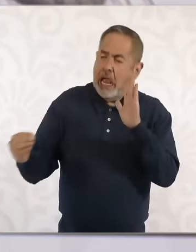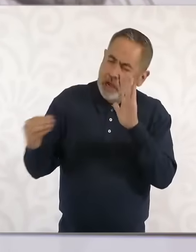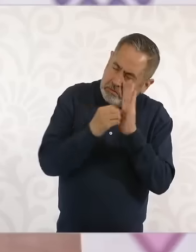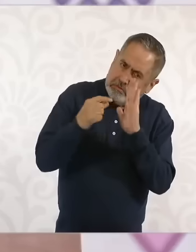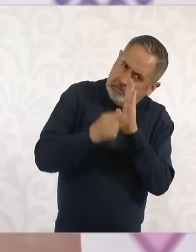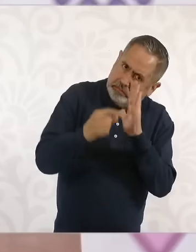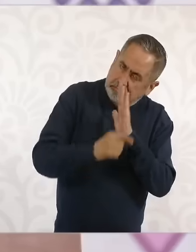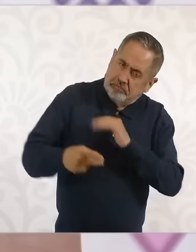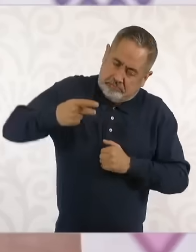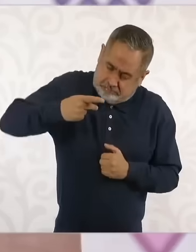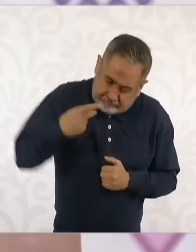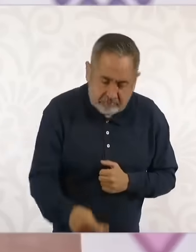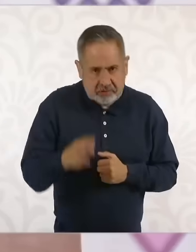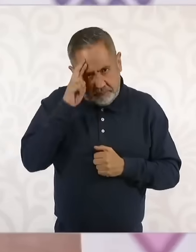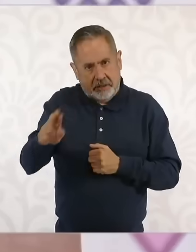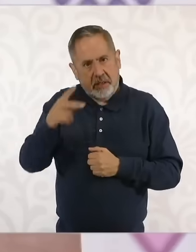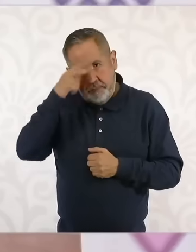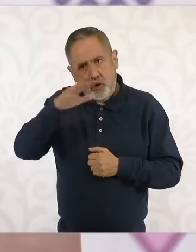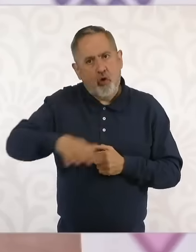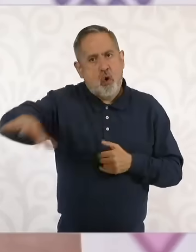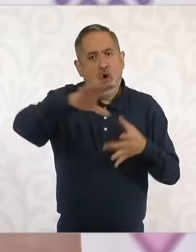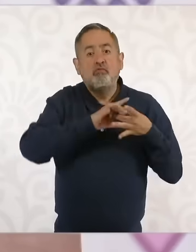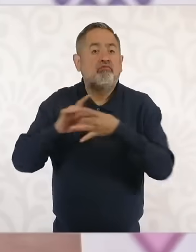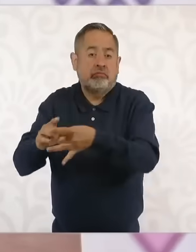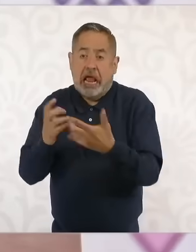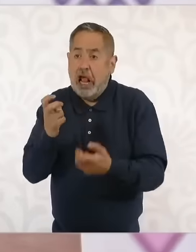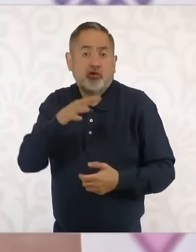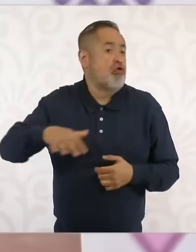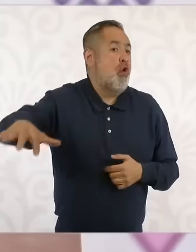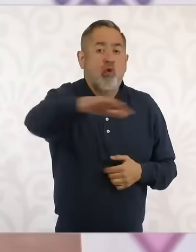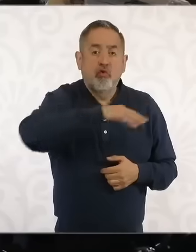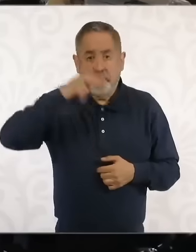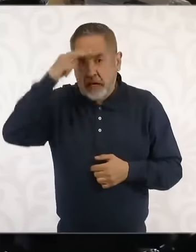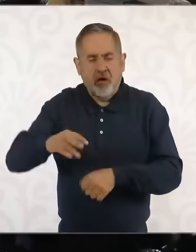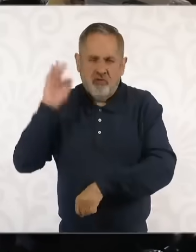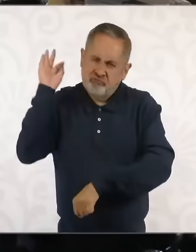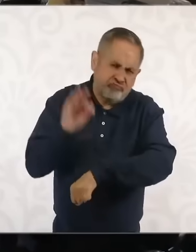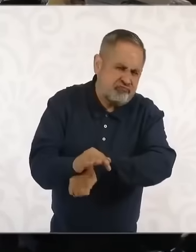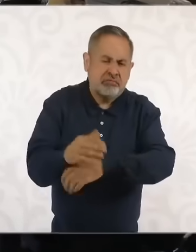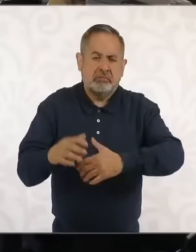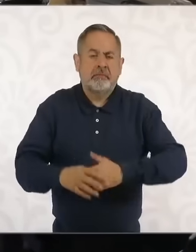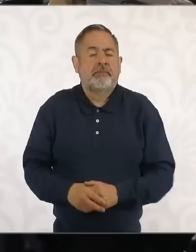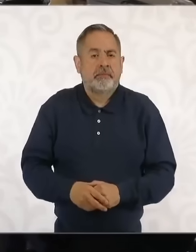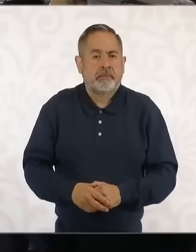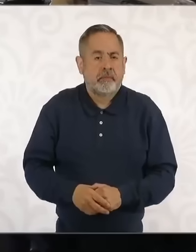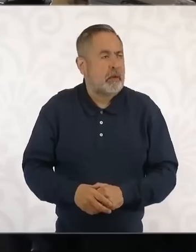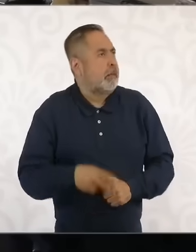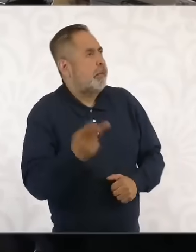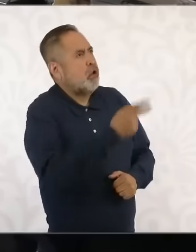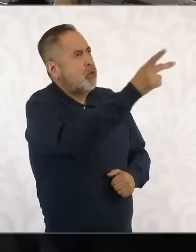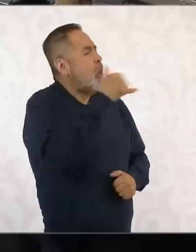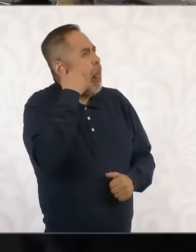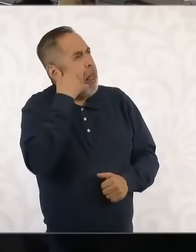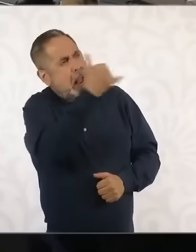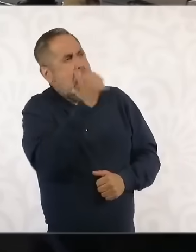y debe ser la posición de todas y todos los mexicanos, la defensa de nuestra soberanía. ¿Buscaría una llamada con el presidente Trump cuando